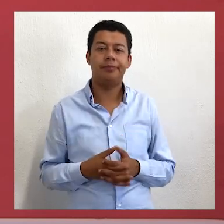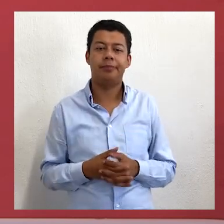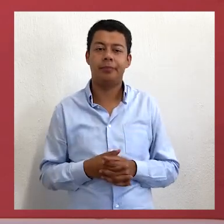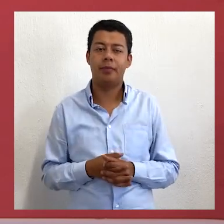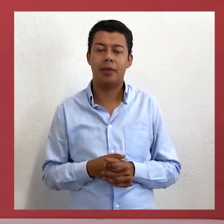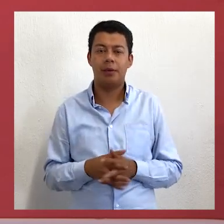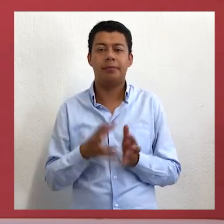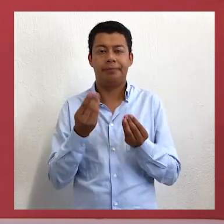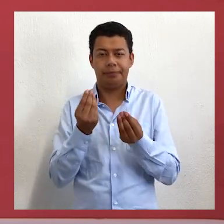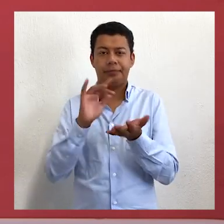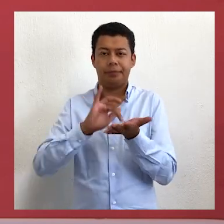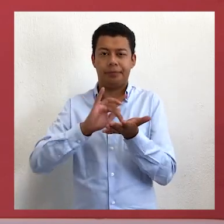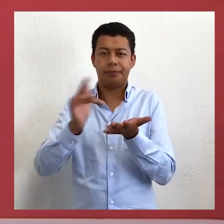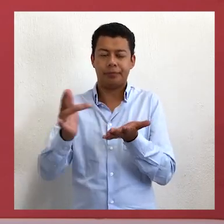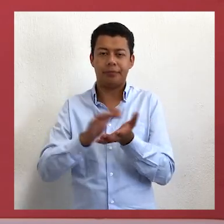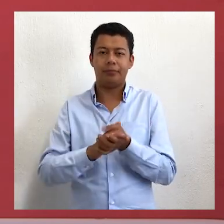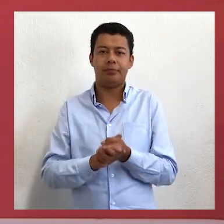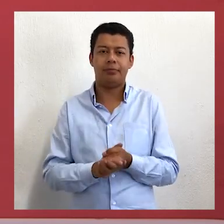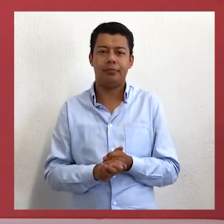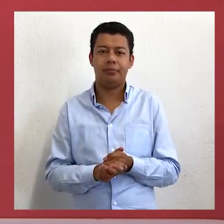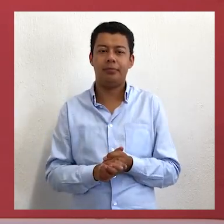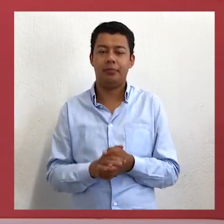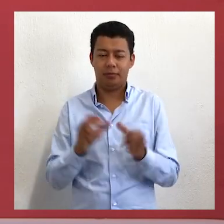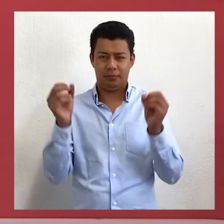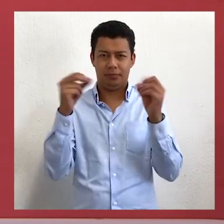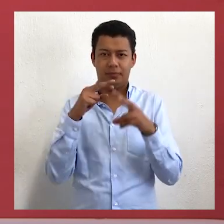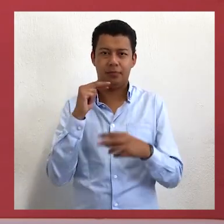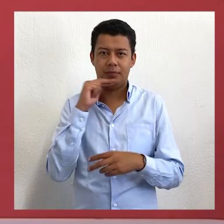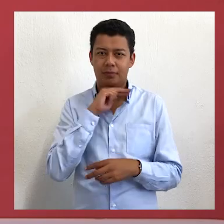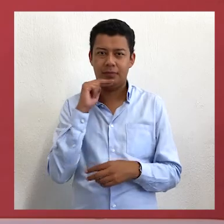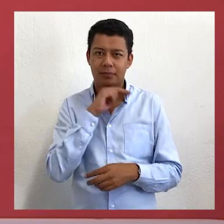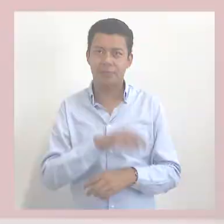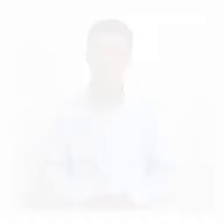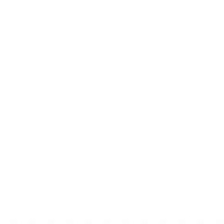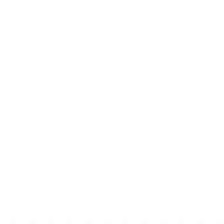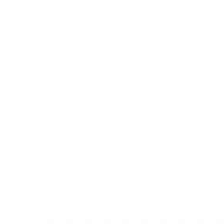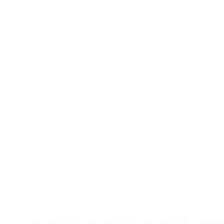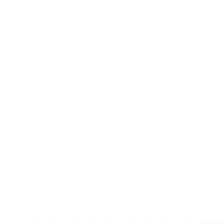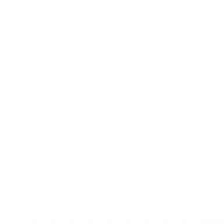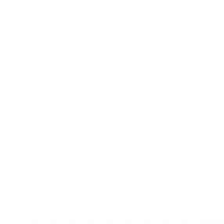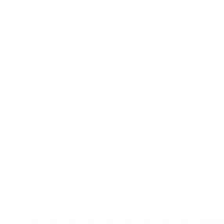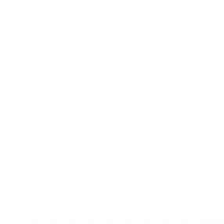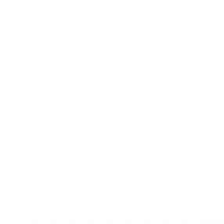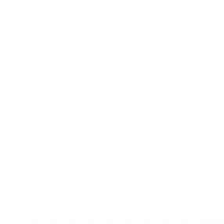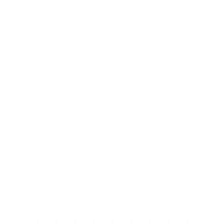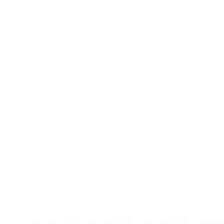afectiva. Te doy gracias por estar aquí. Nos vemos.